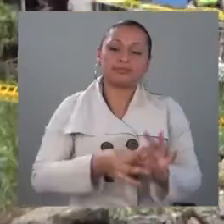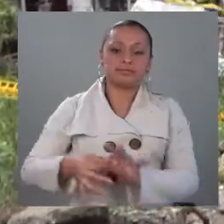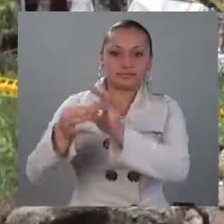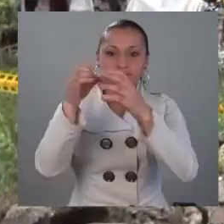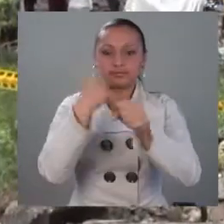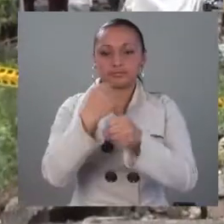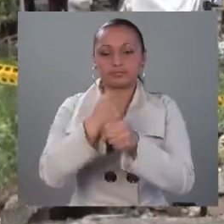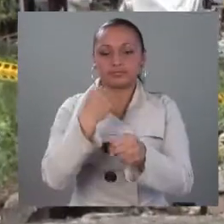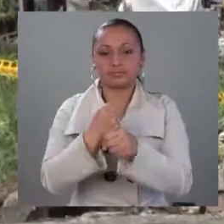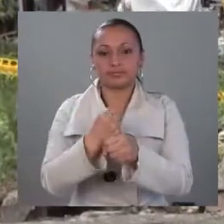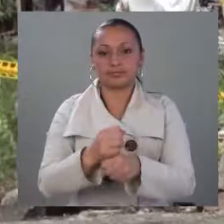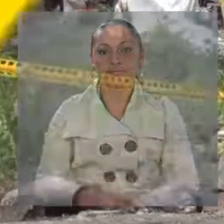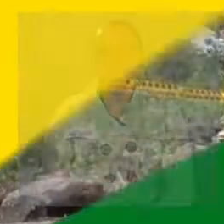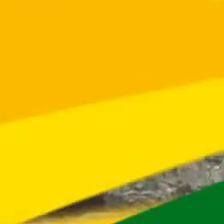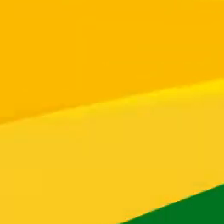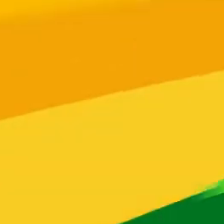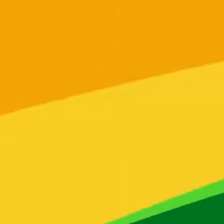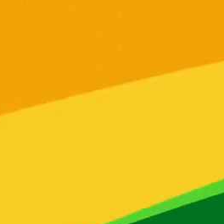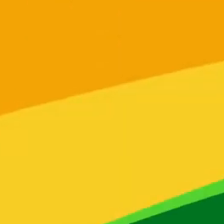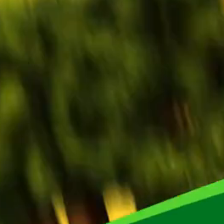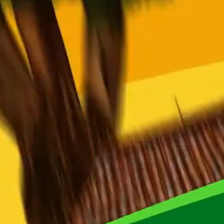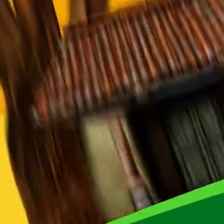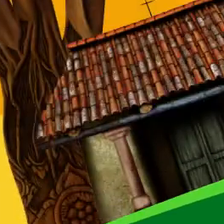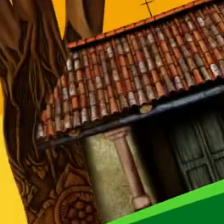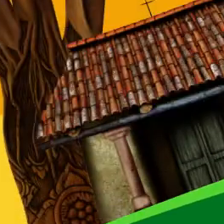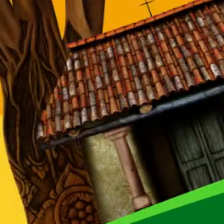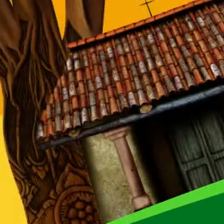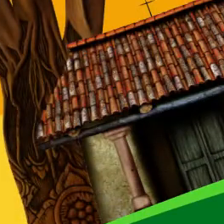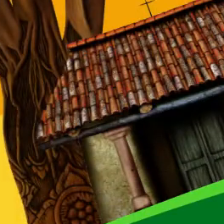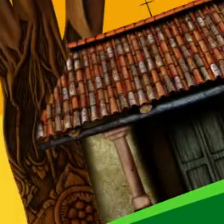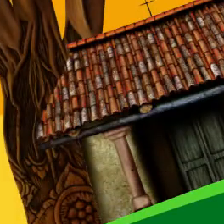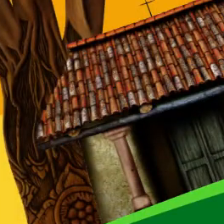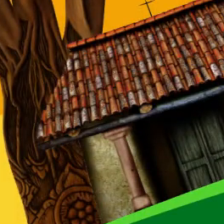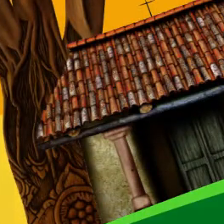un departamento más competitivo y conectado.